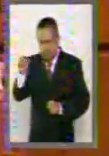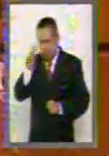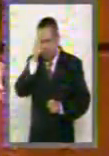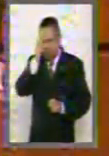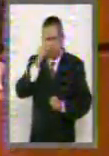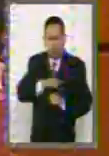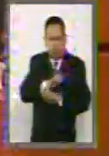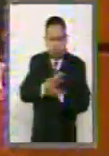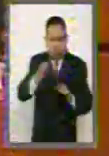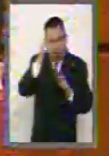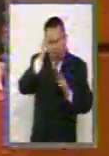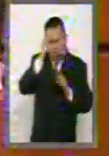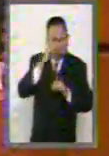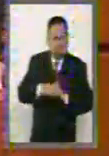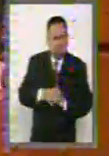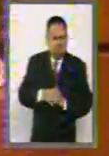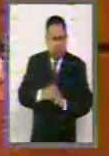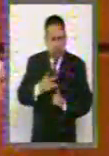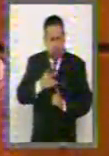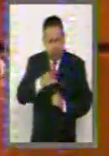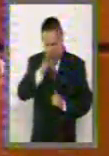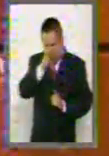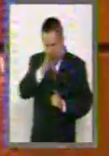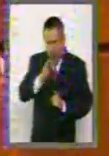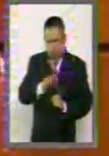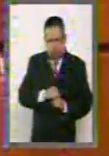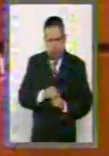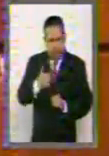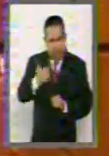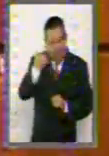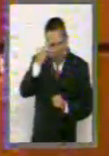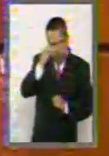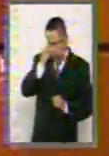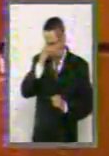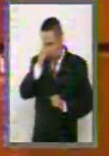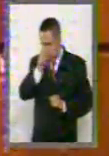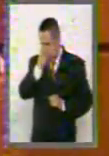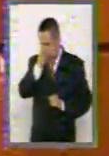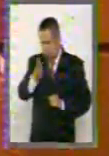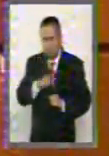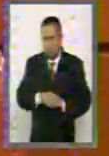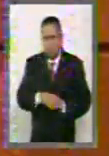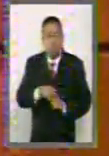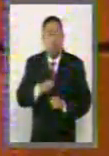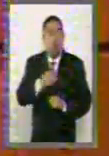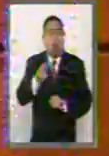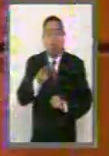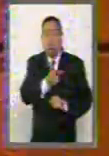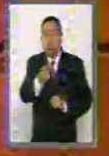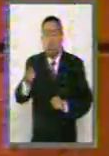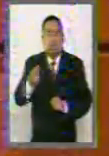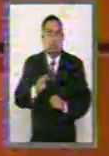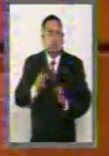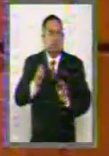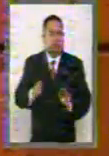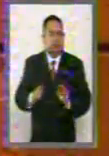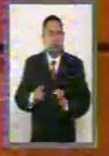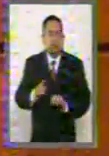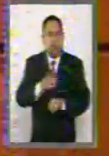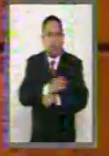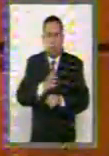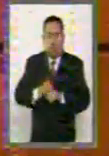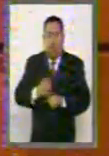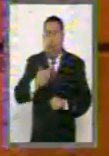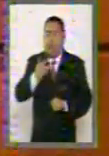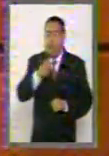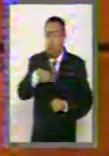Un reconocimiento con causa fundada, porque ustedes representan la